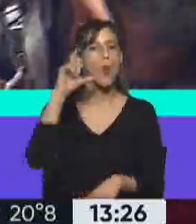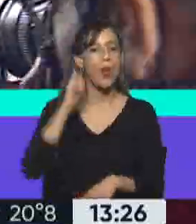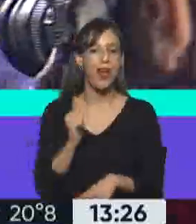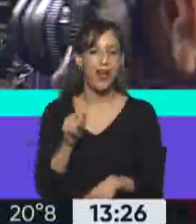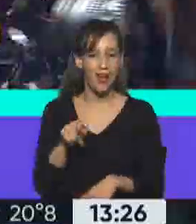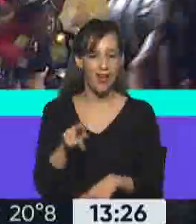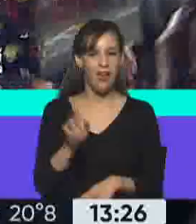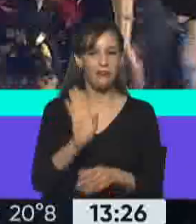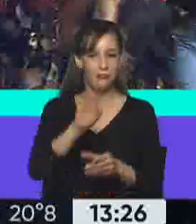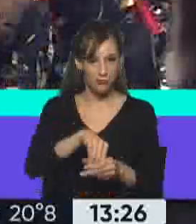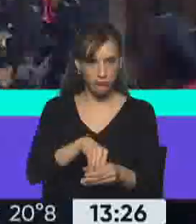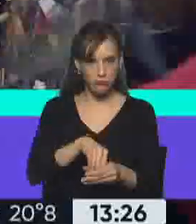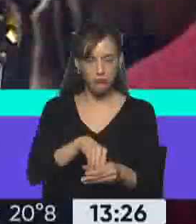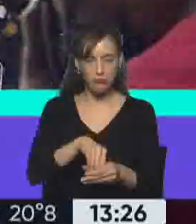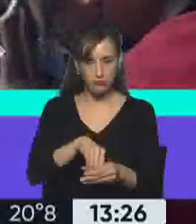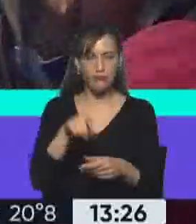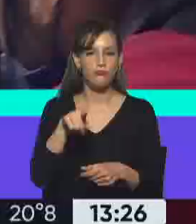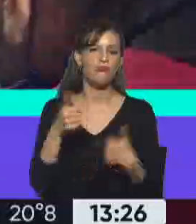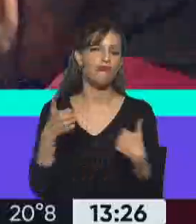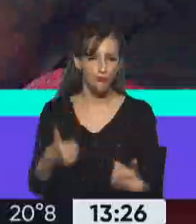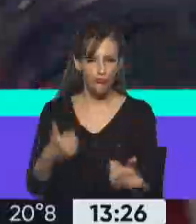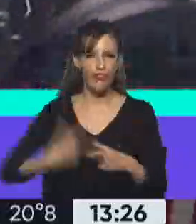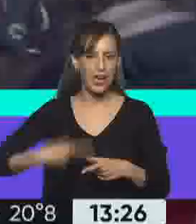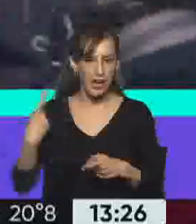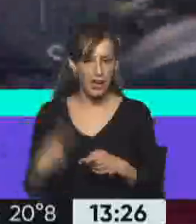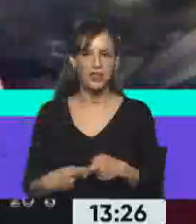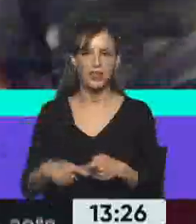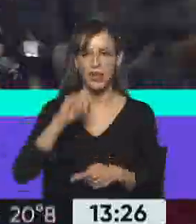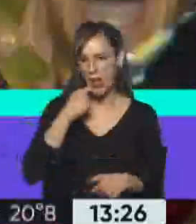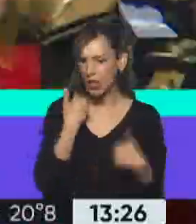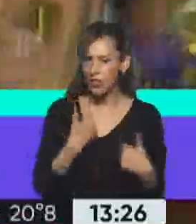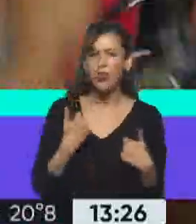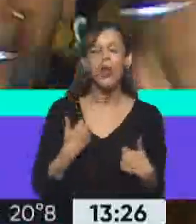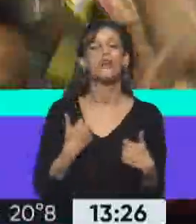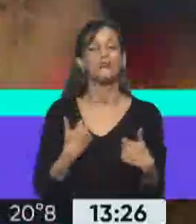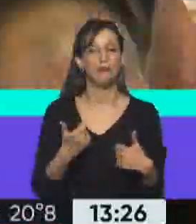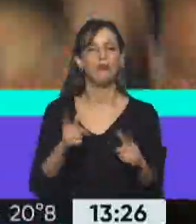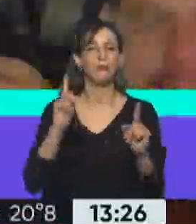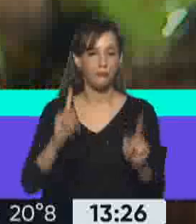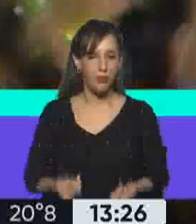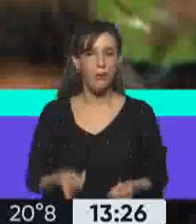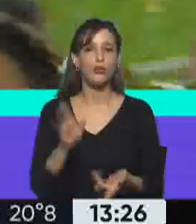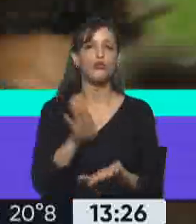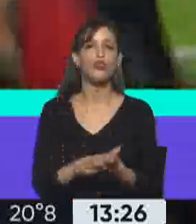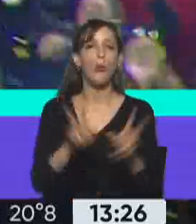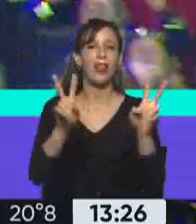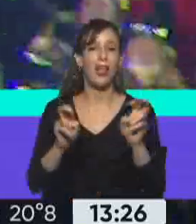Bueno, el festejo, la fiesta y lo que decíamos, el aforo, por ahora te lo doy.